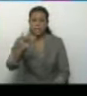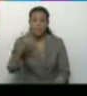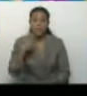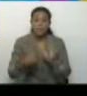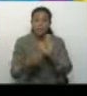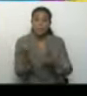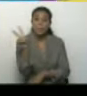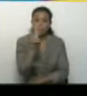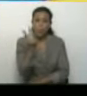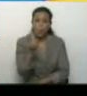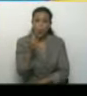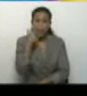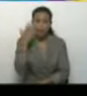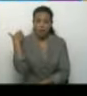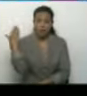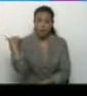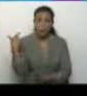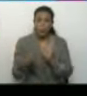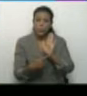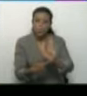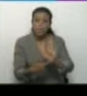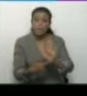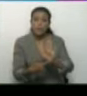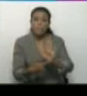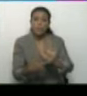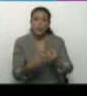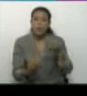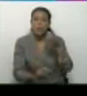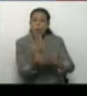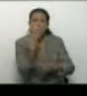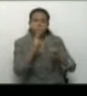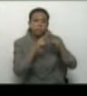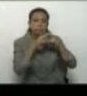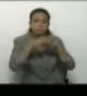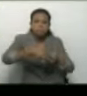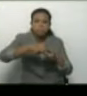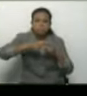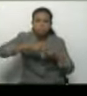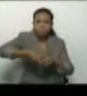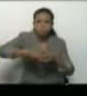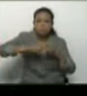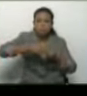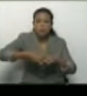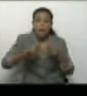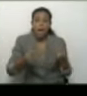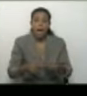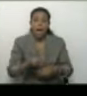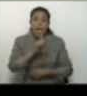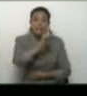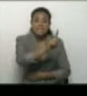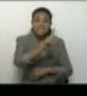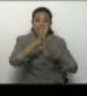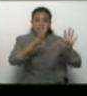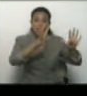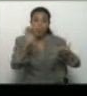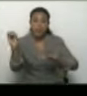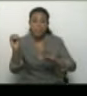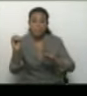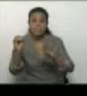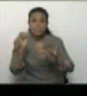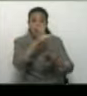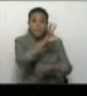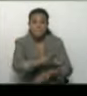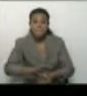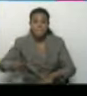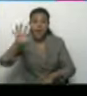el que representó a Venezuela durante los próximos... ¿Cómo lo construyeron? ¿De dónde sacaron las piezas? Bueno, a los 190 países que participan en la competencia se